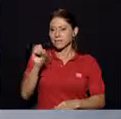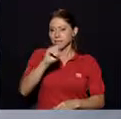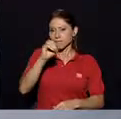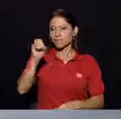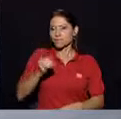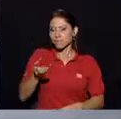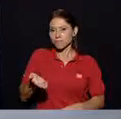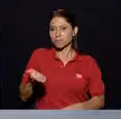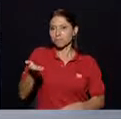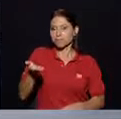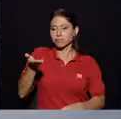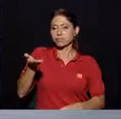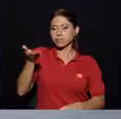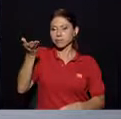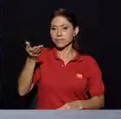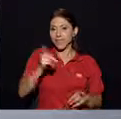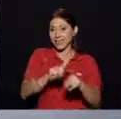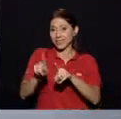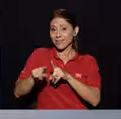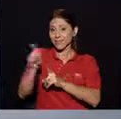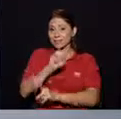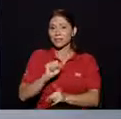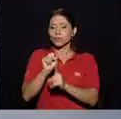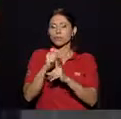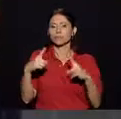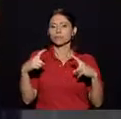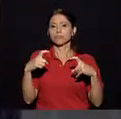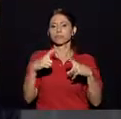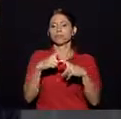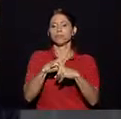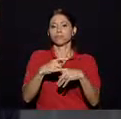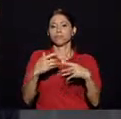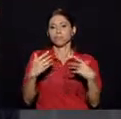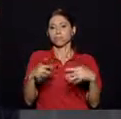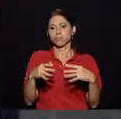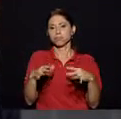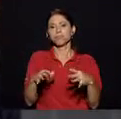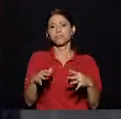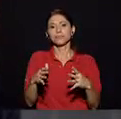Con varias complicaciones que tienen que ver con la gravedad, o sea,